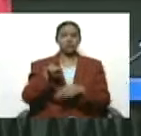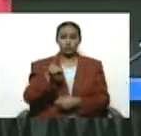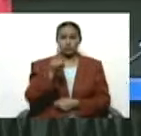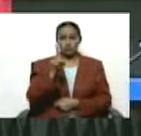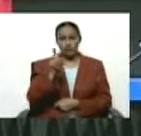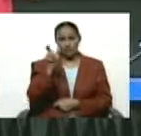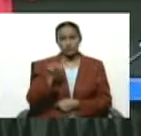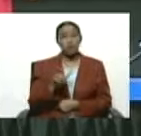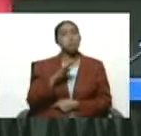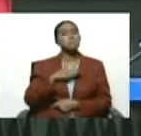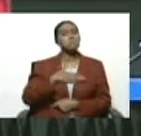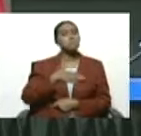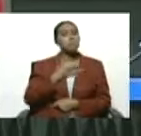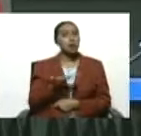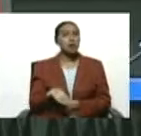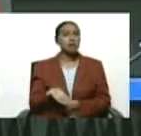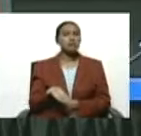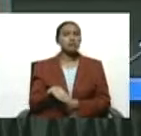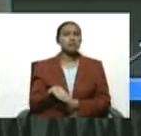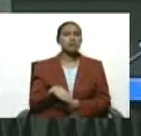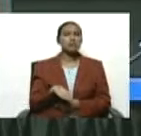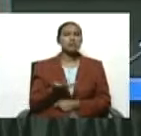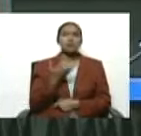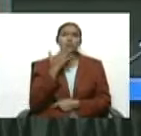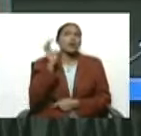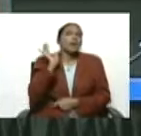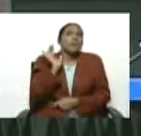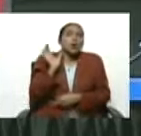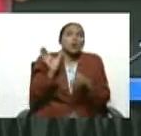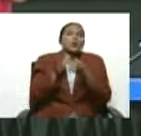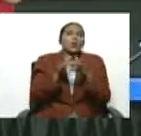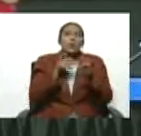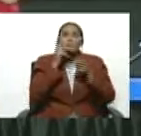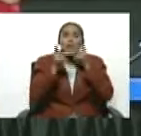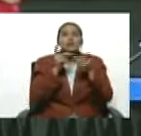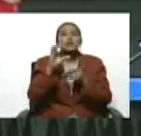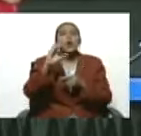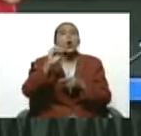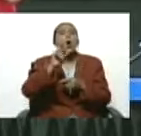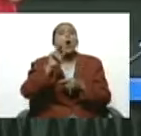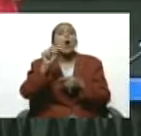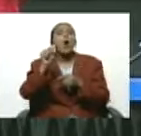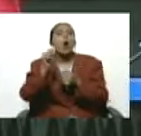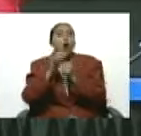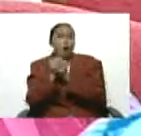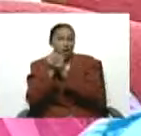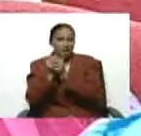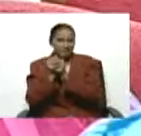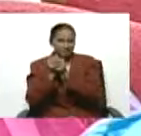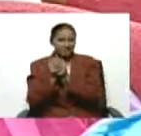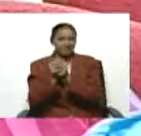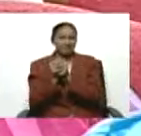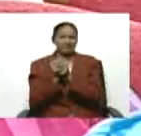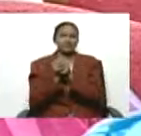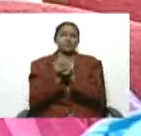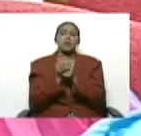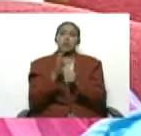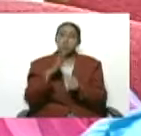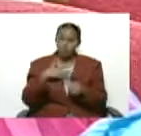del partido, uno que veo aquí, ahora, ¿verdad? Puede estar en los